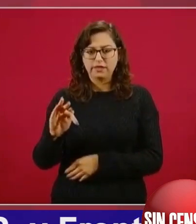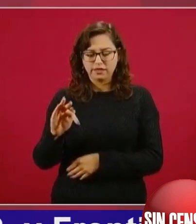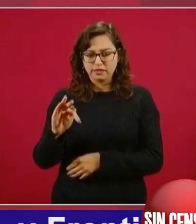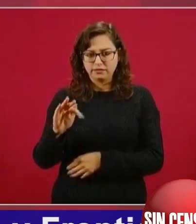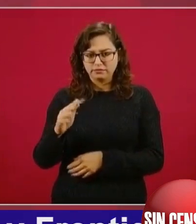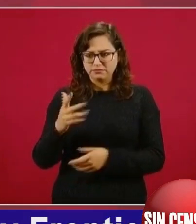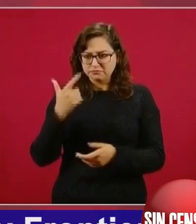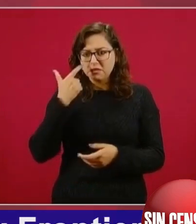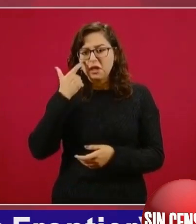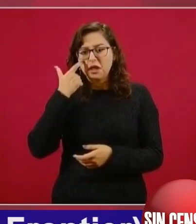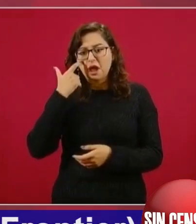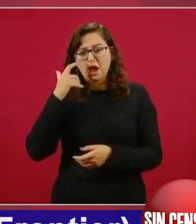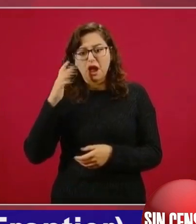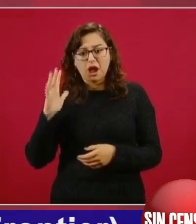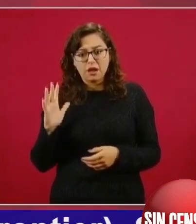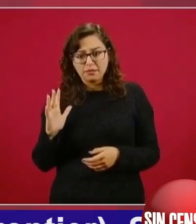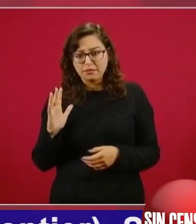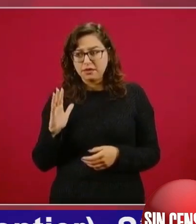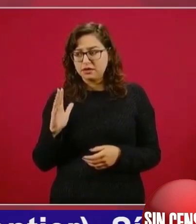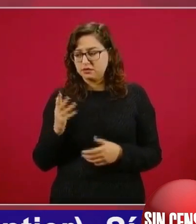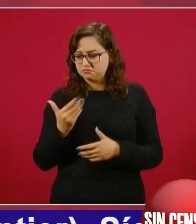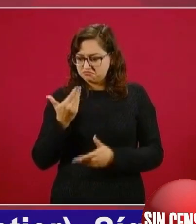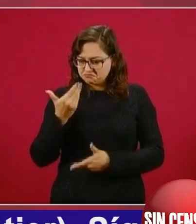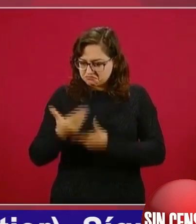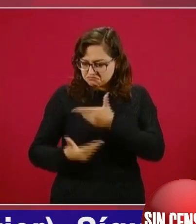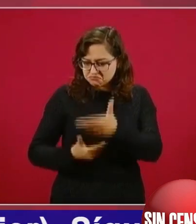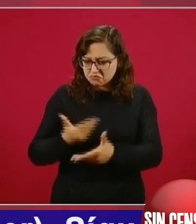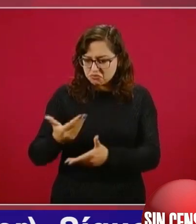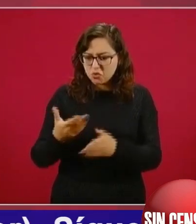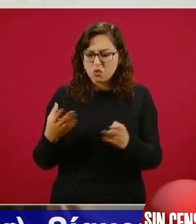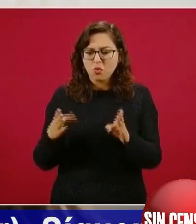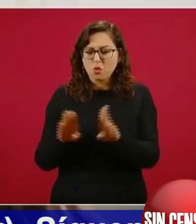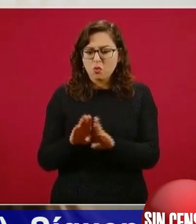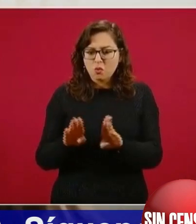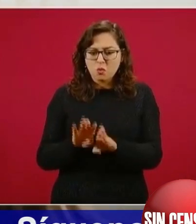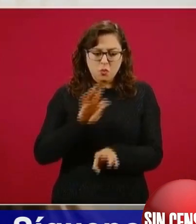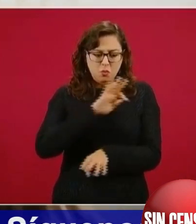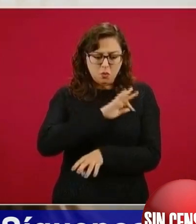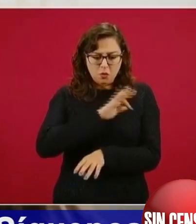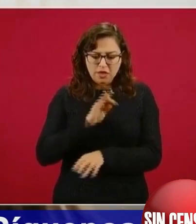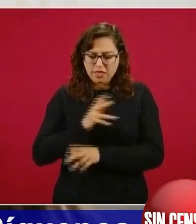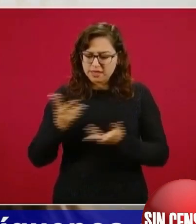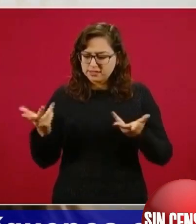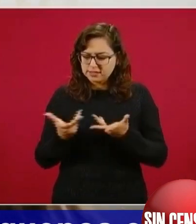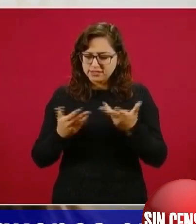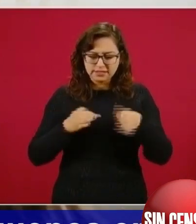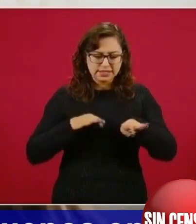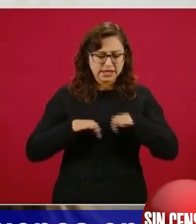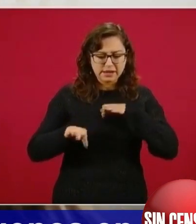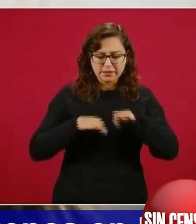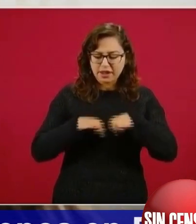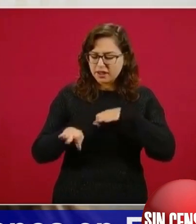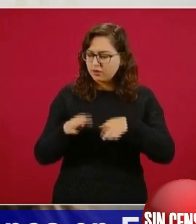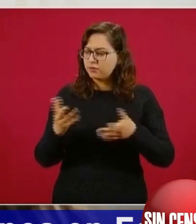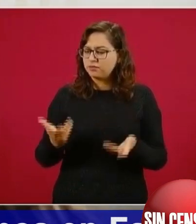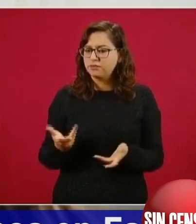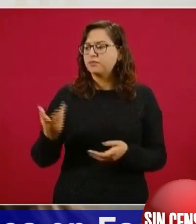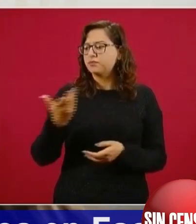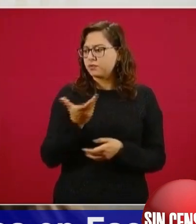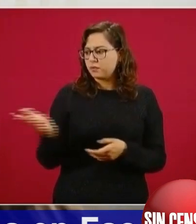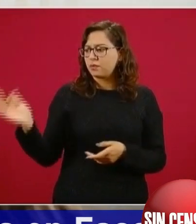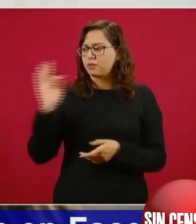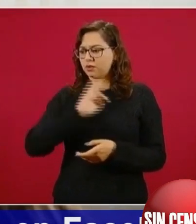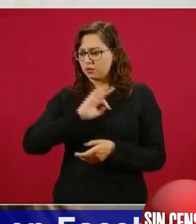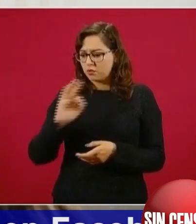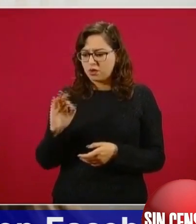para ver qué opciones de trabajo y que ellos puedan tener un ingreso